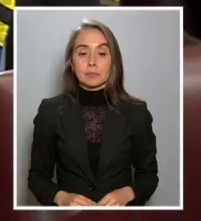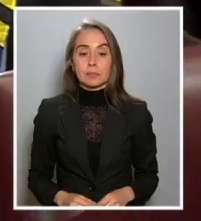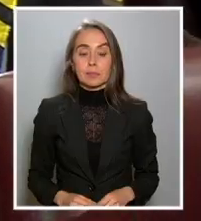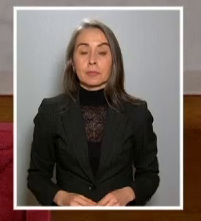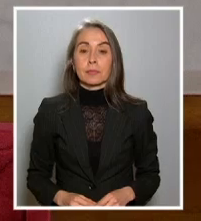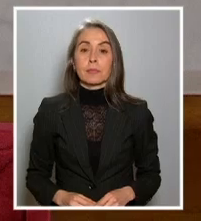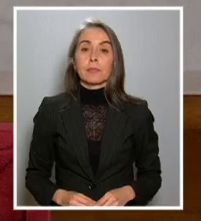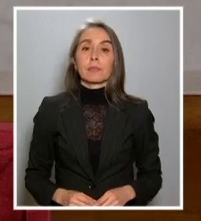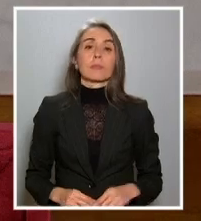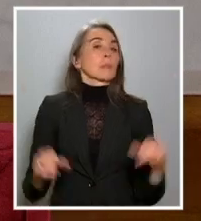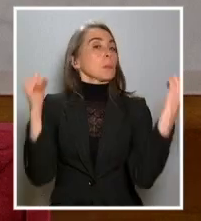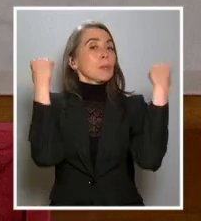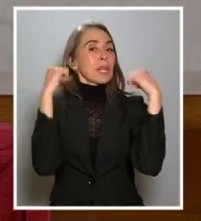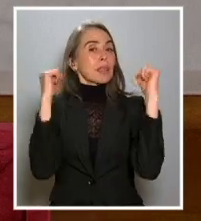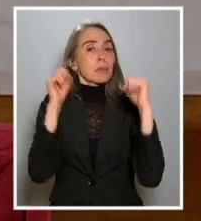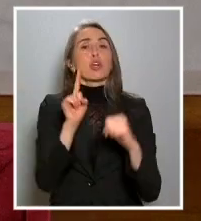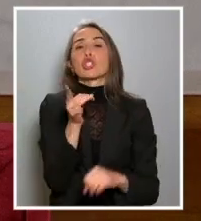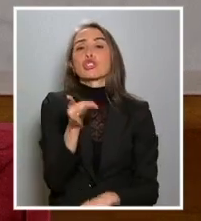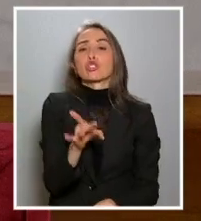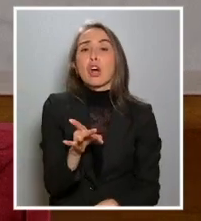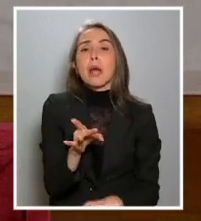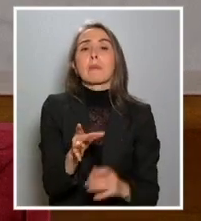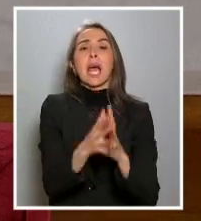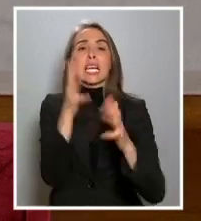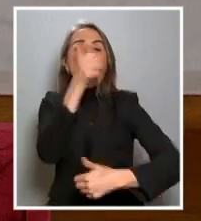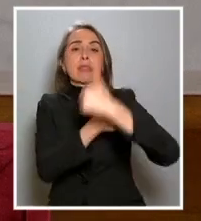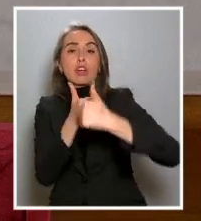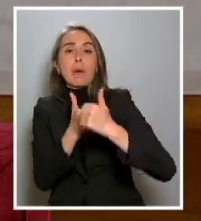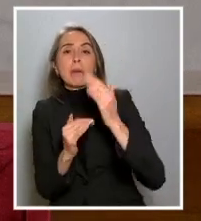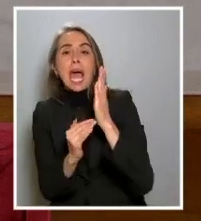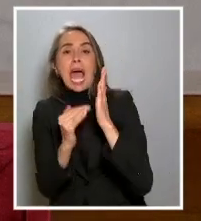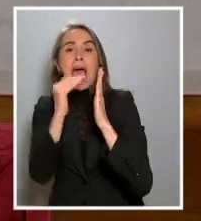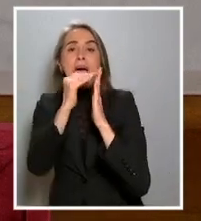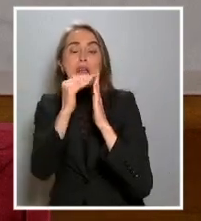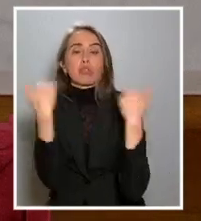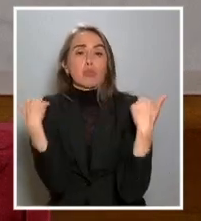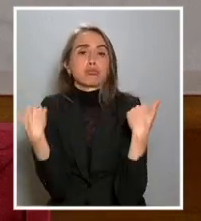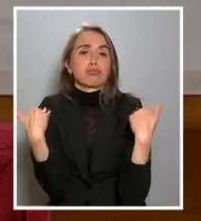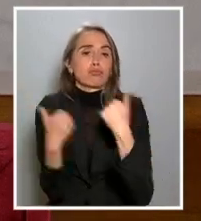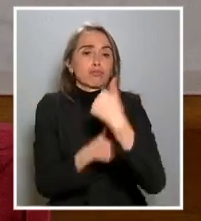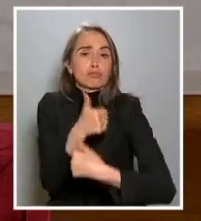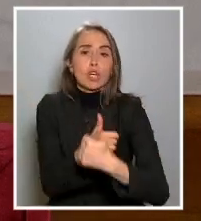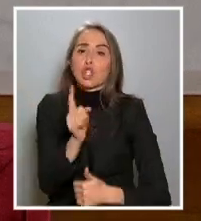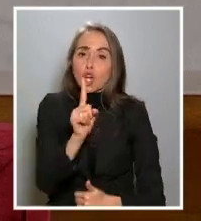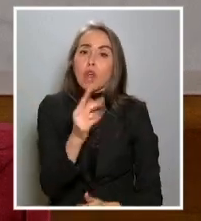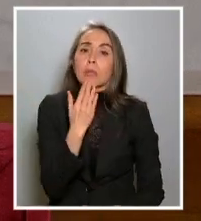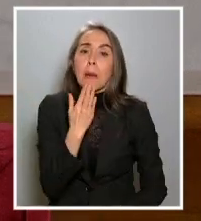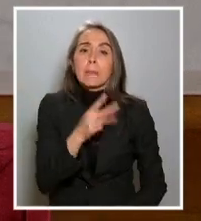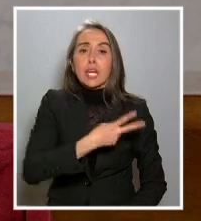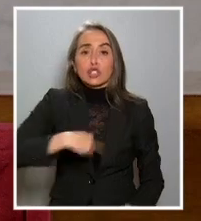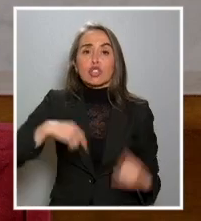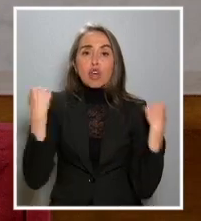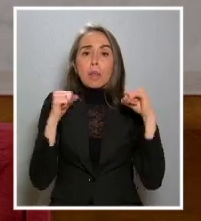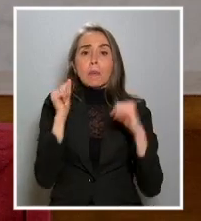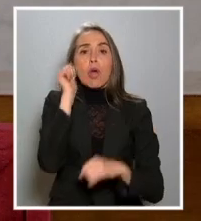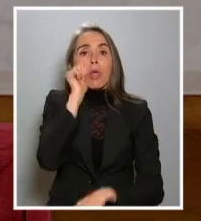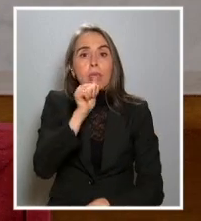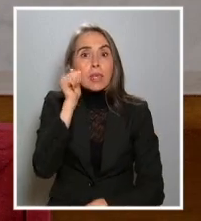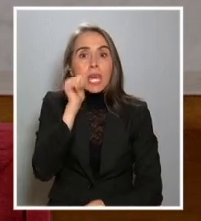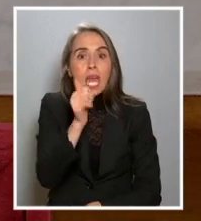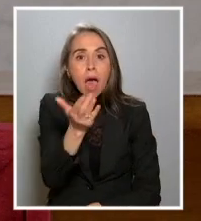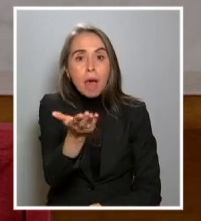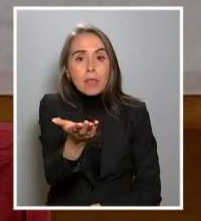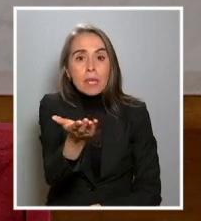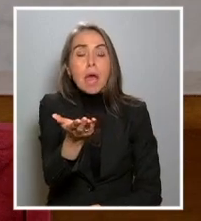Ahora, el deporte no son solamente los grandes eventos y el alto rendimiento, también tiene que estar presente en nuestro día a día. Por